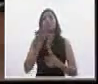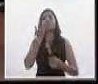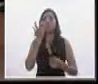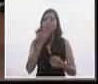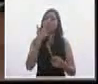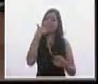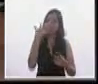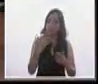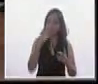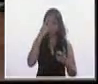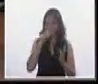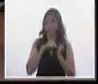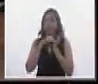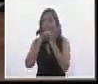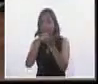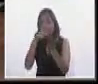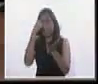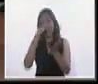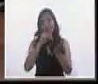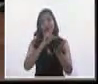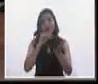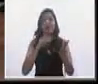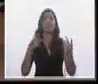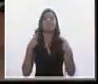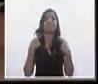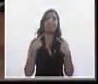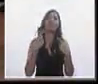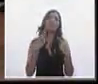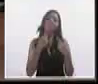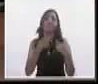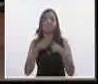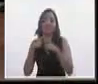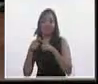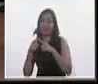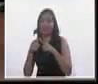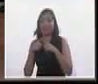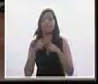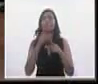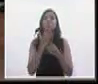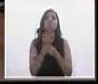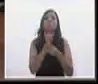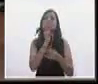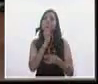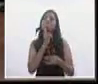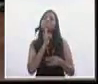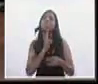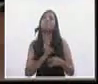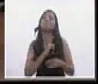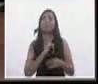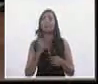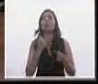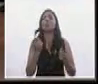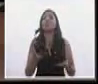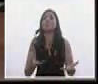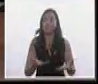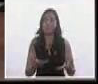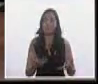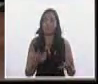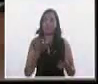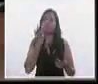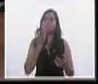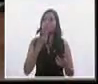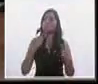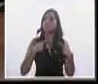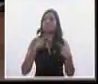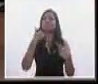exponerle mi propuesta para ayudar a la gente con capacidades diferentes y es momento que no me han dado respuesta Qué se hace en estos casos una persona que